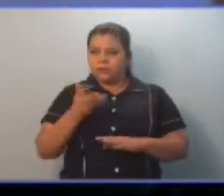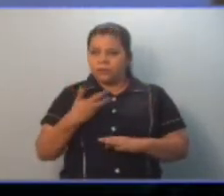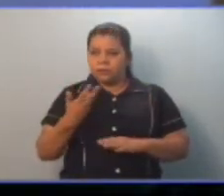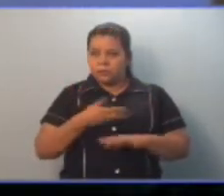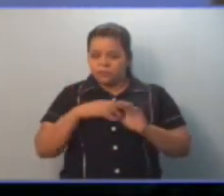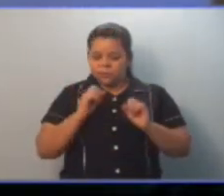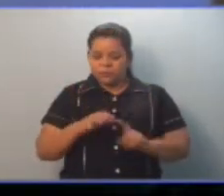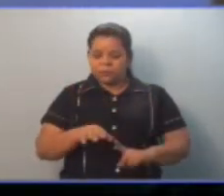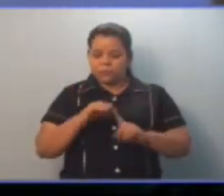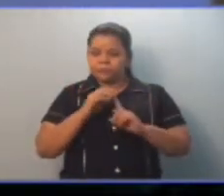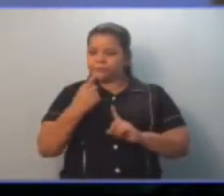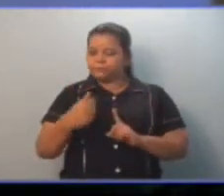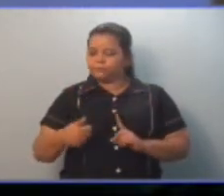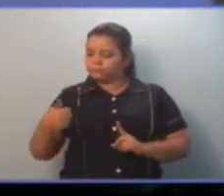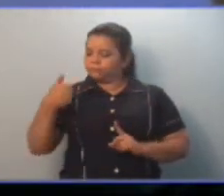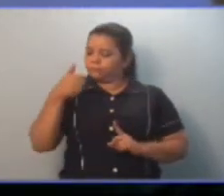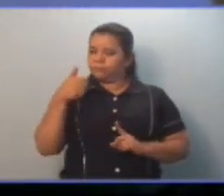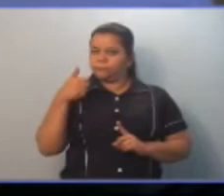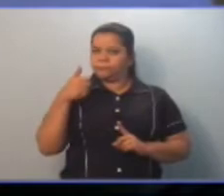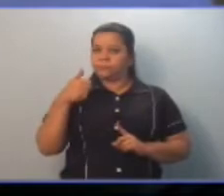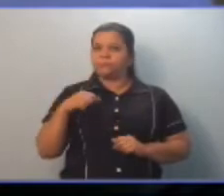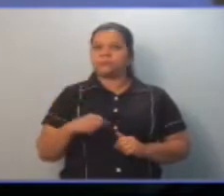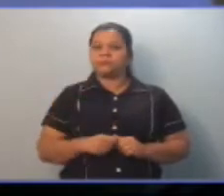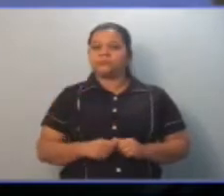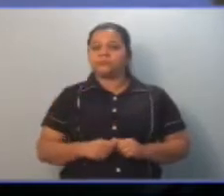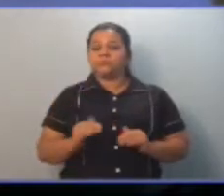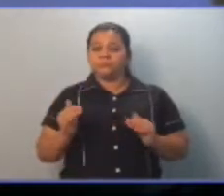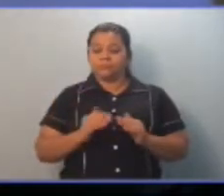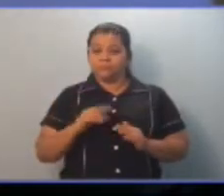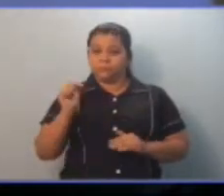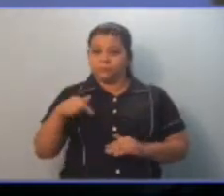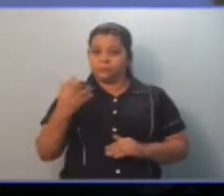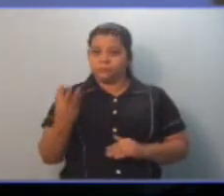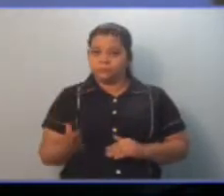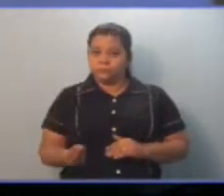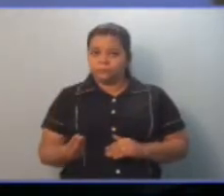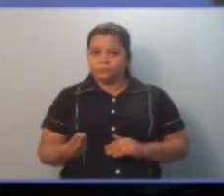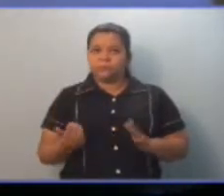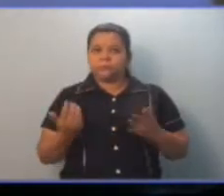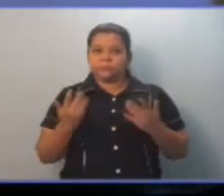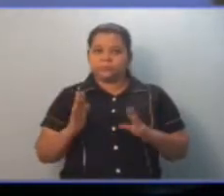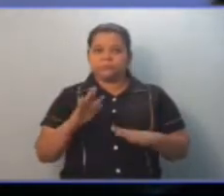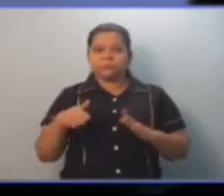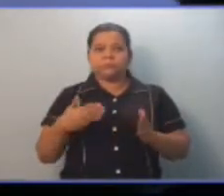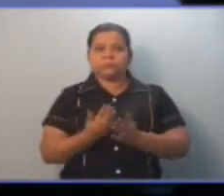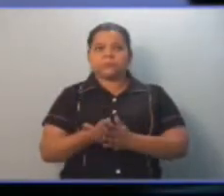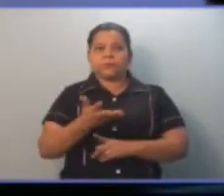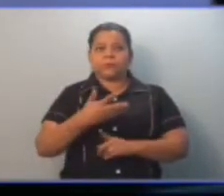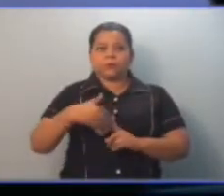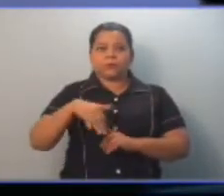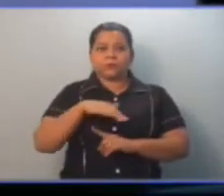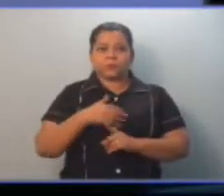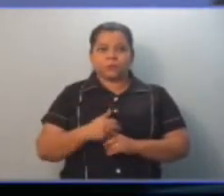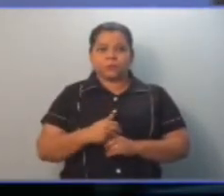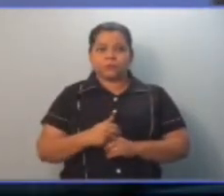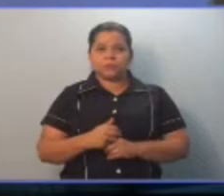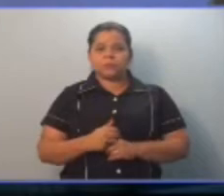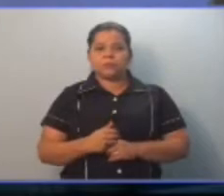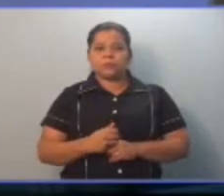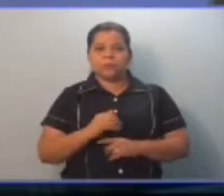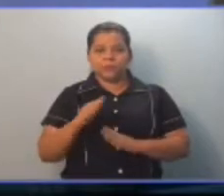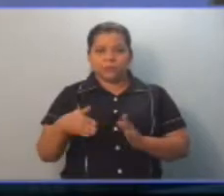a funcionarios de tan altos cargos, y hoy día con la circunstancia del peso